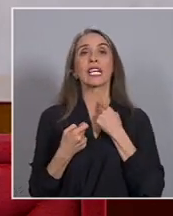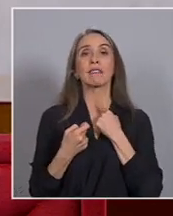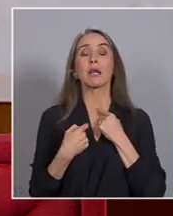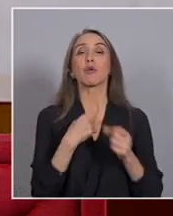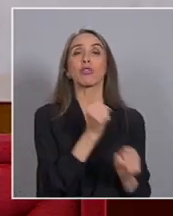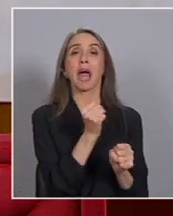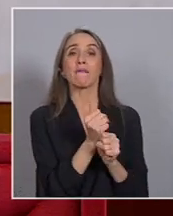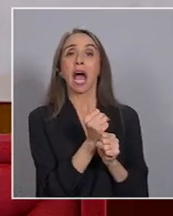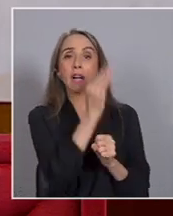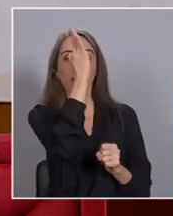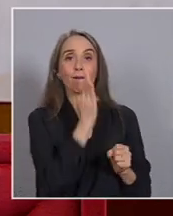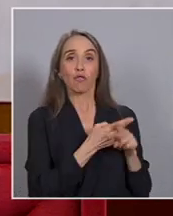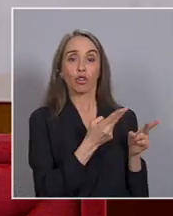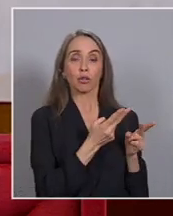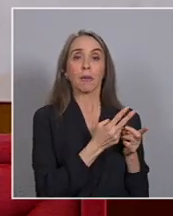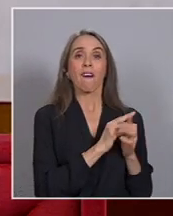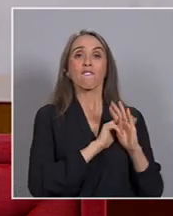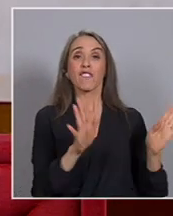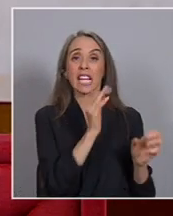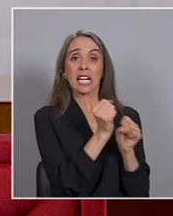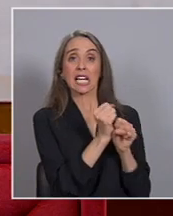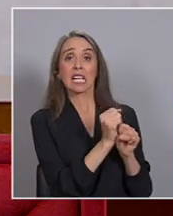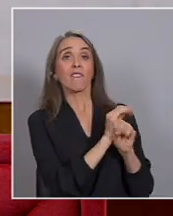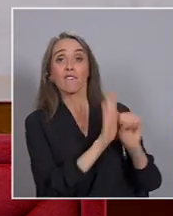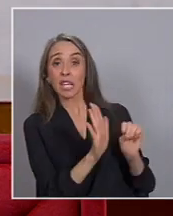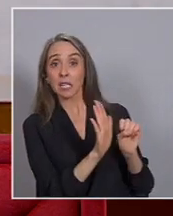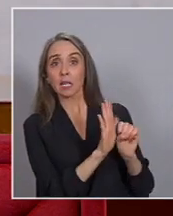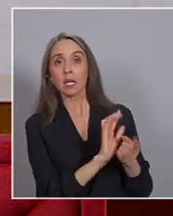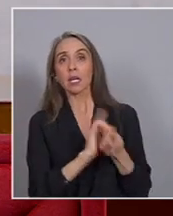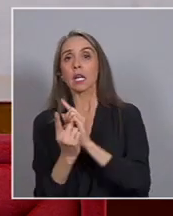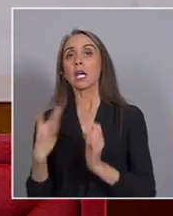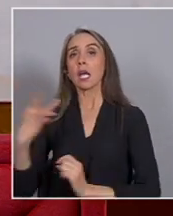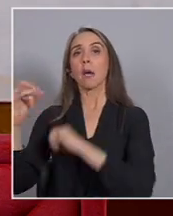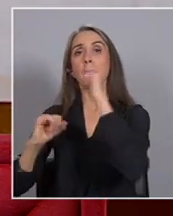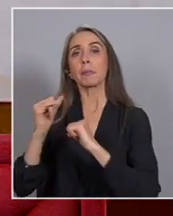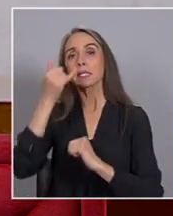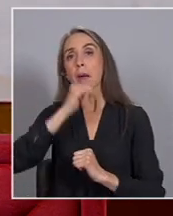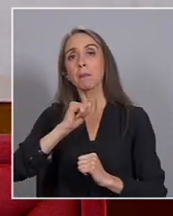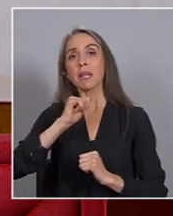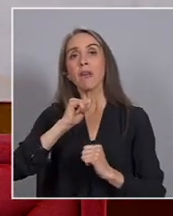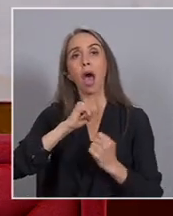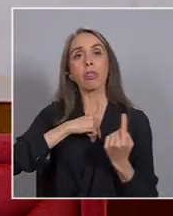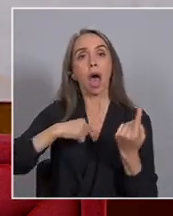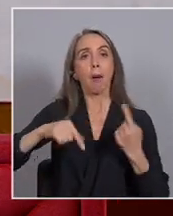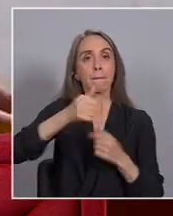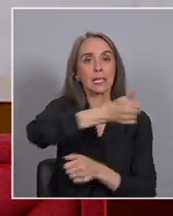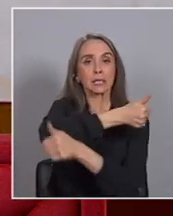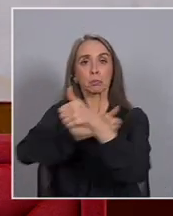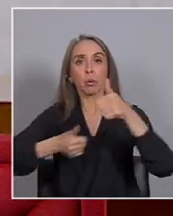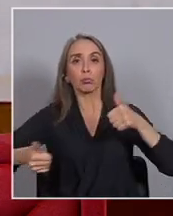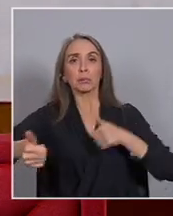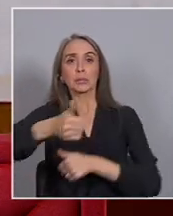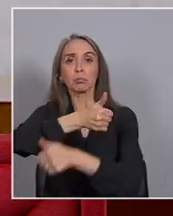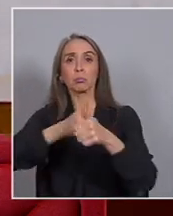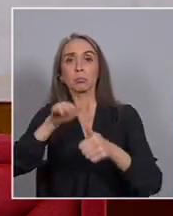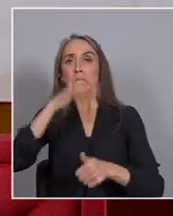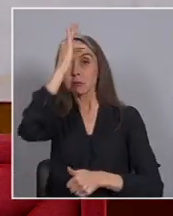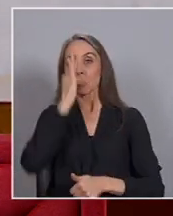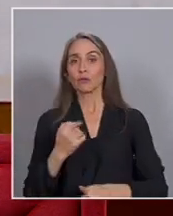privado, la llamada puerta giratoria. Y me gustaría, en materia de modernización del